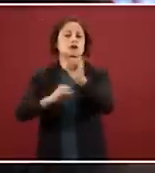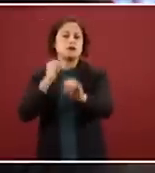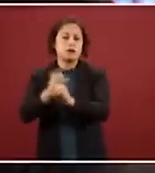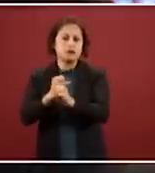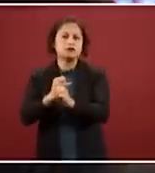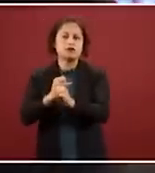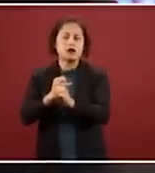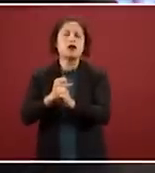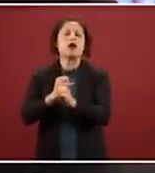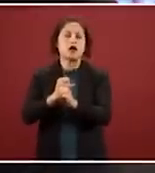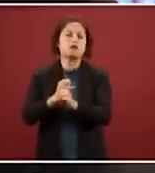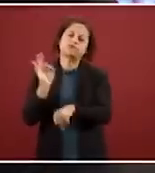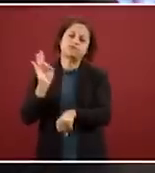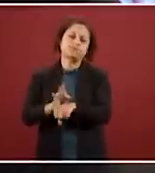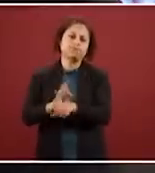La